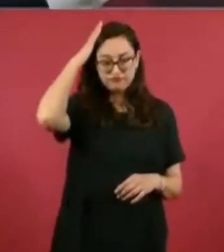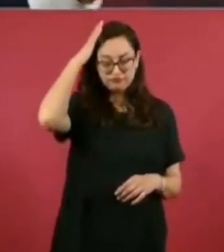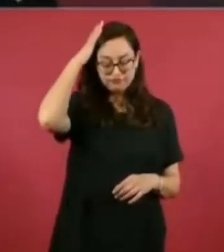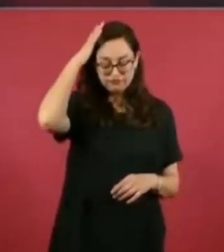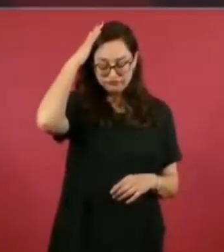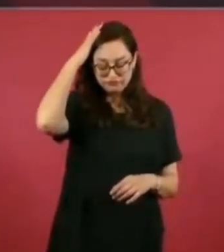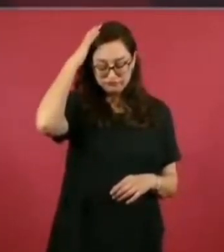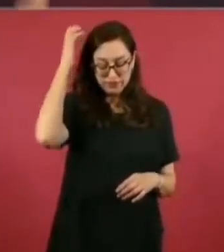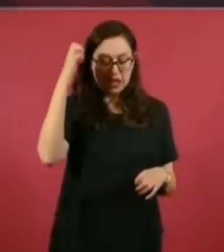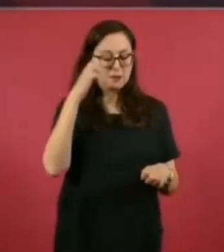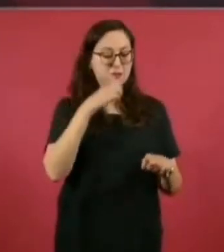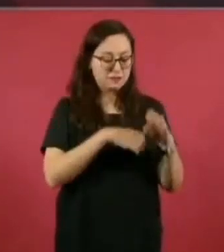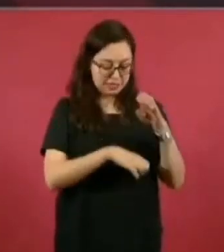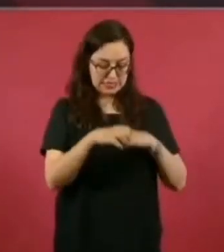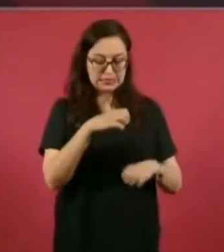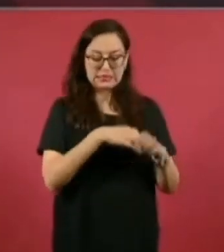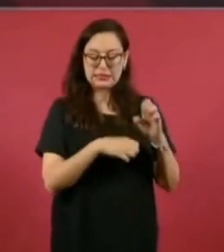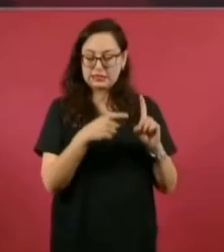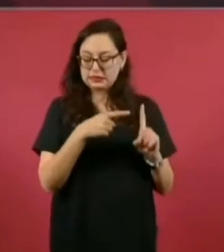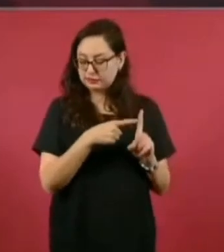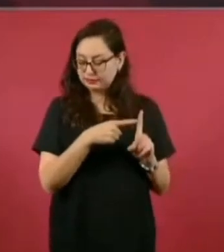empresarios